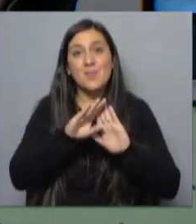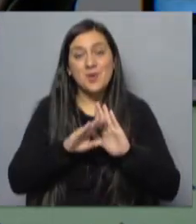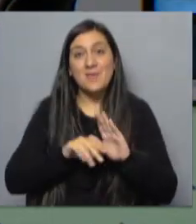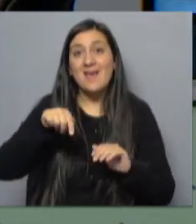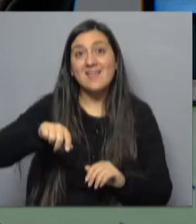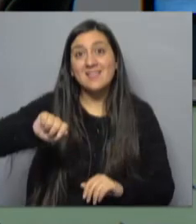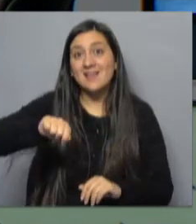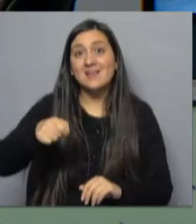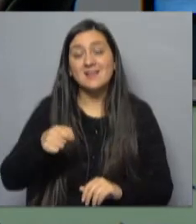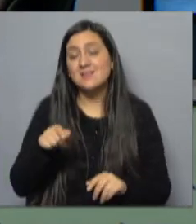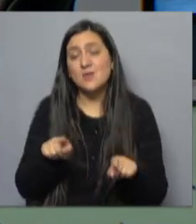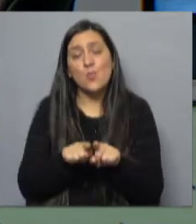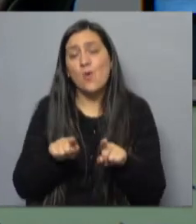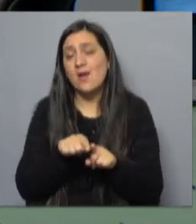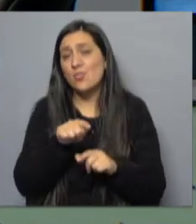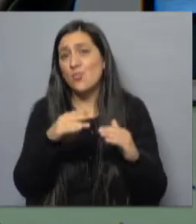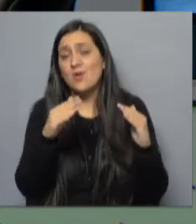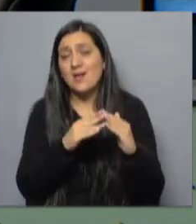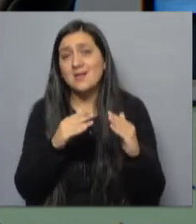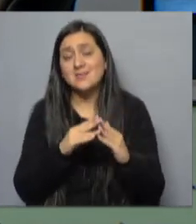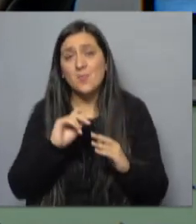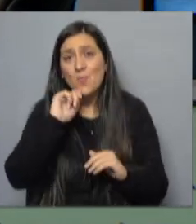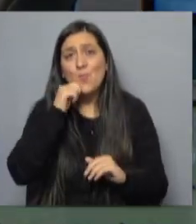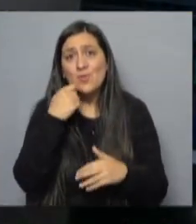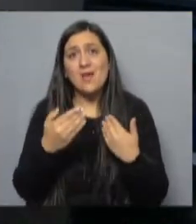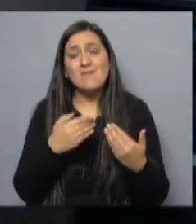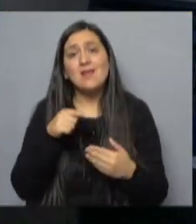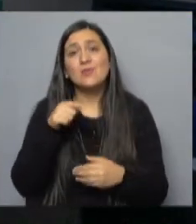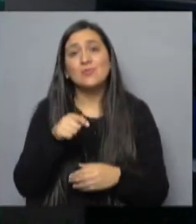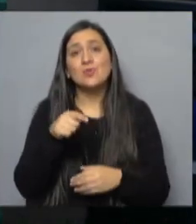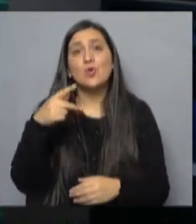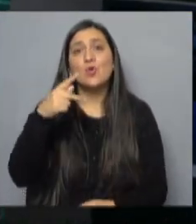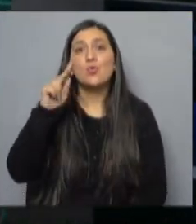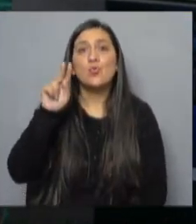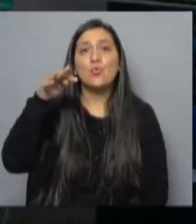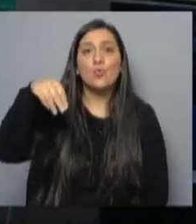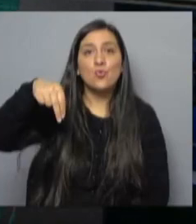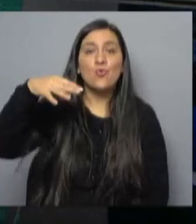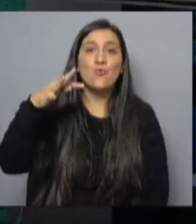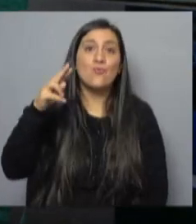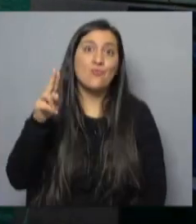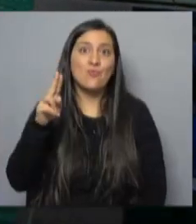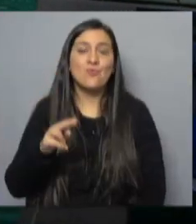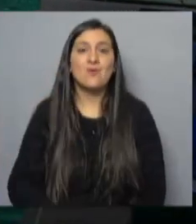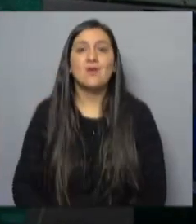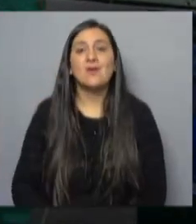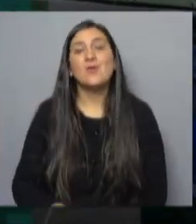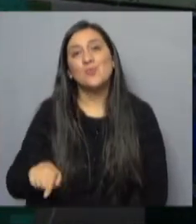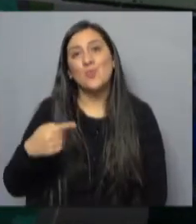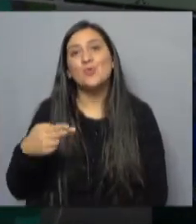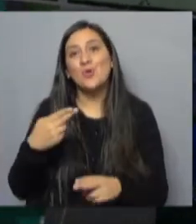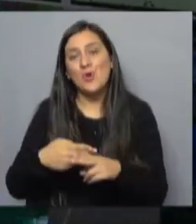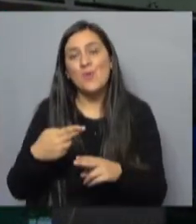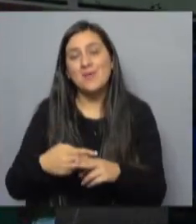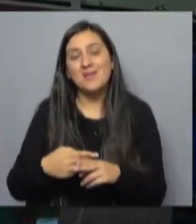canal son tu casa. Es un privilegio estar conversando con vos, Kung Fu Onbillam. Tengo que decir, Federico González Canavesi, tu otro nombre, pero muchas